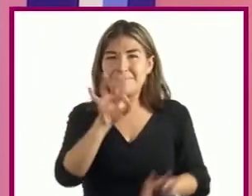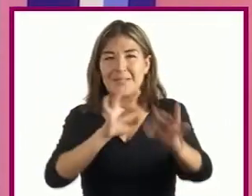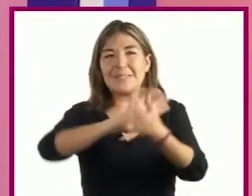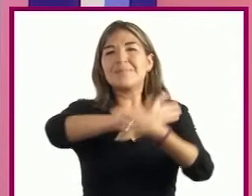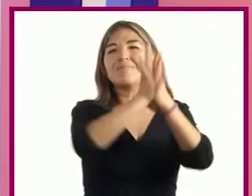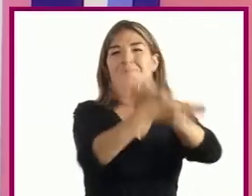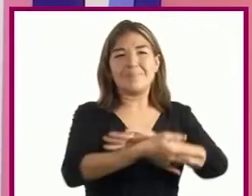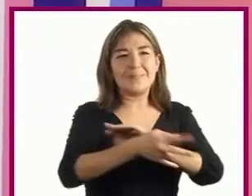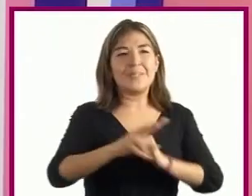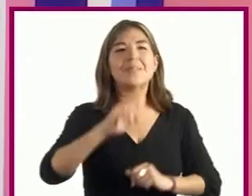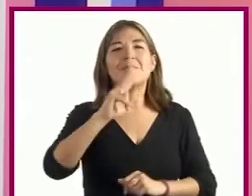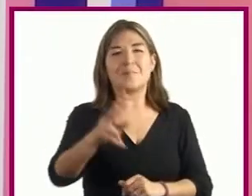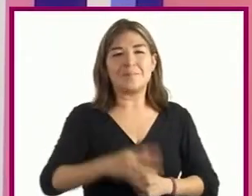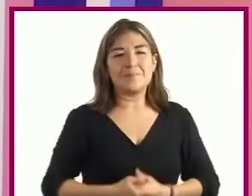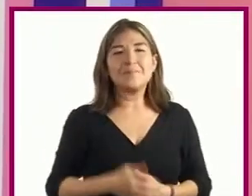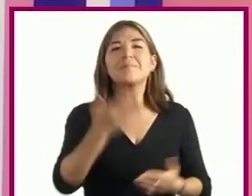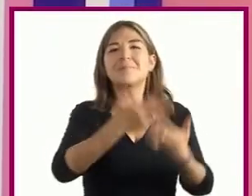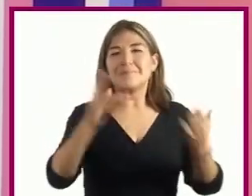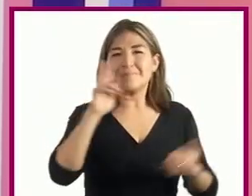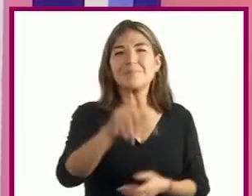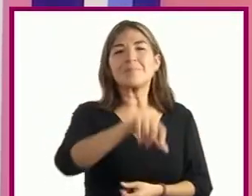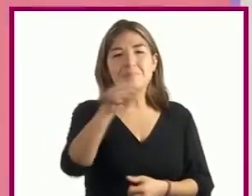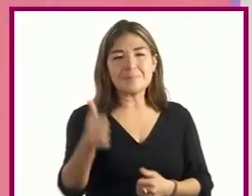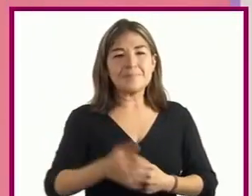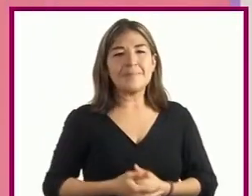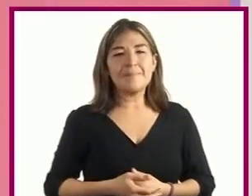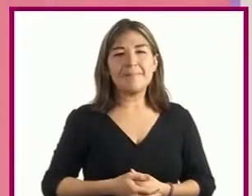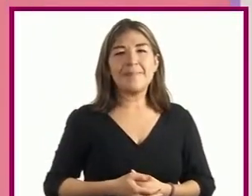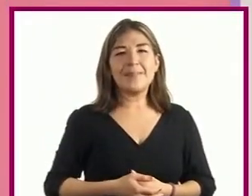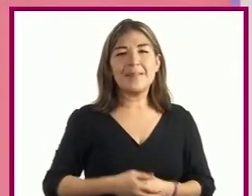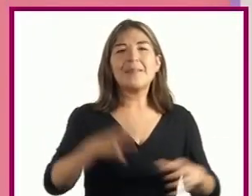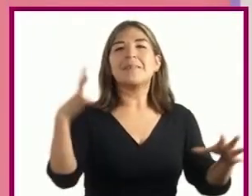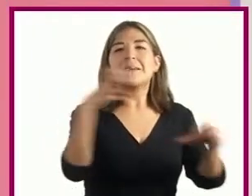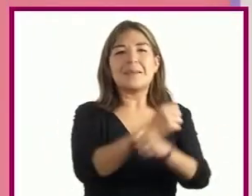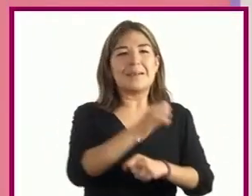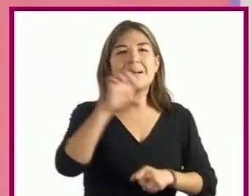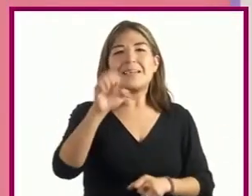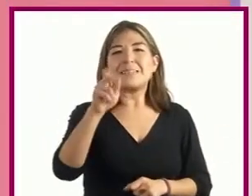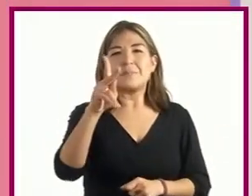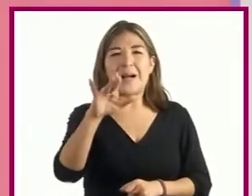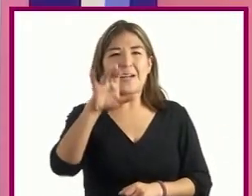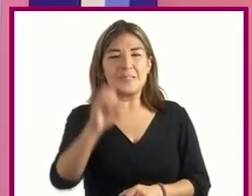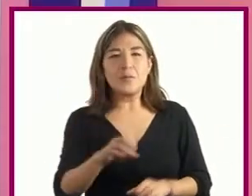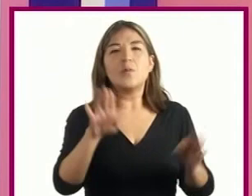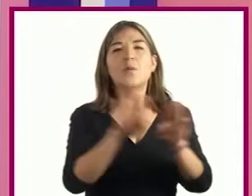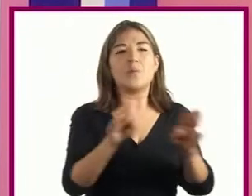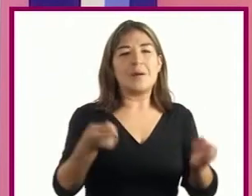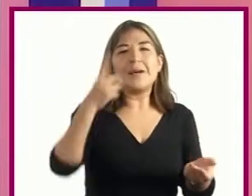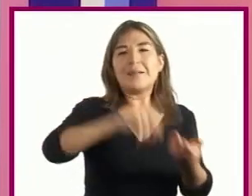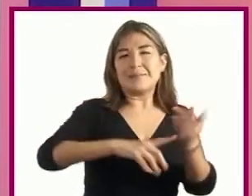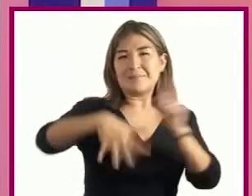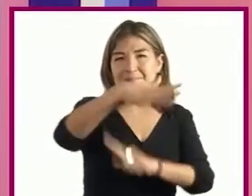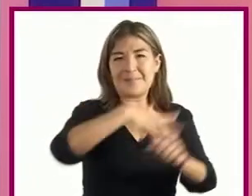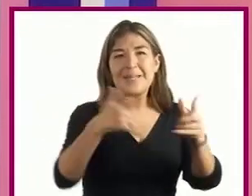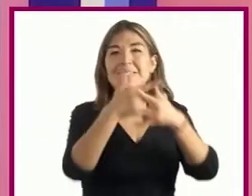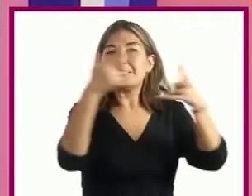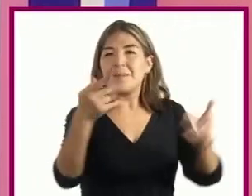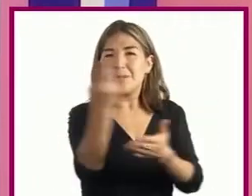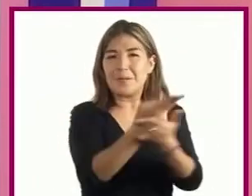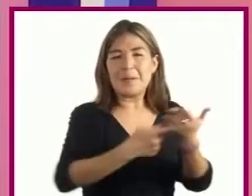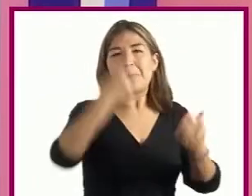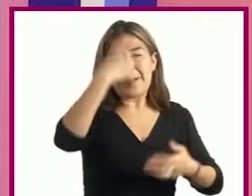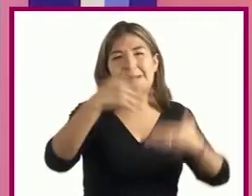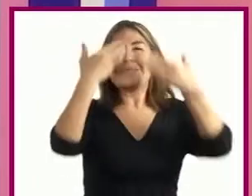narración. Ahora los invitamos a ver la siguiente definición de espacio en el contexto de la historieta para ampliar